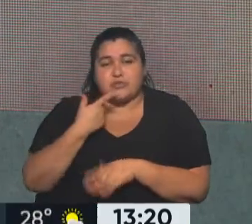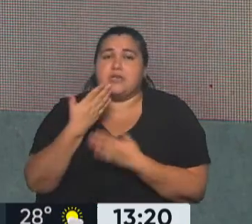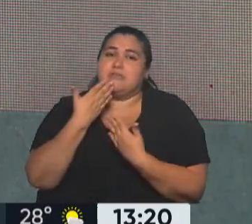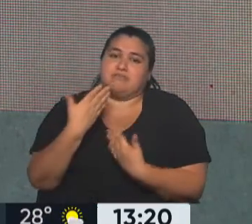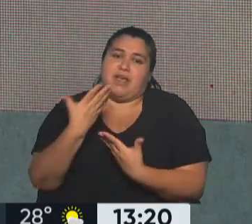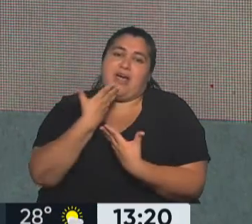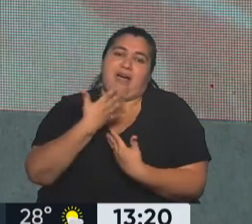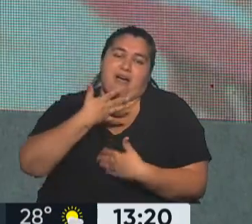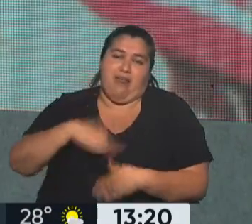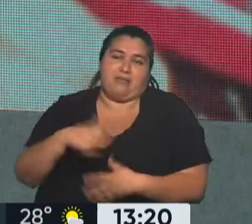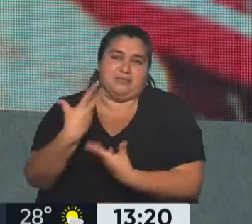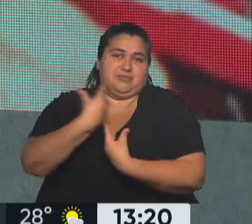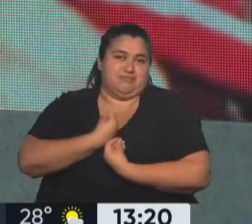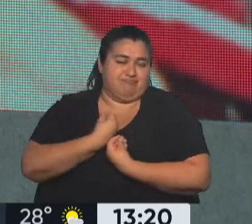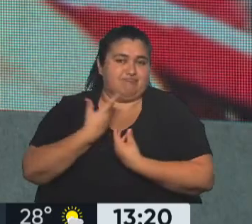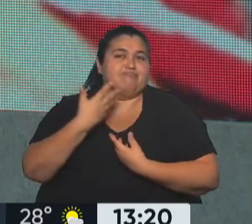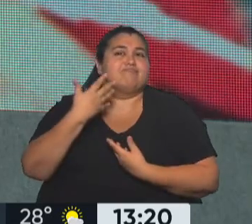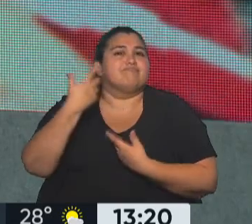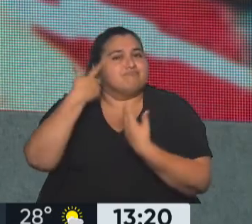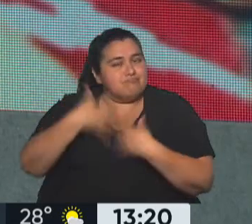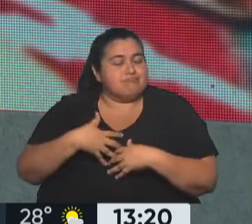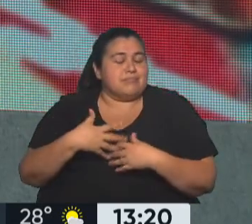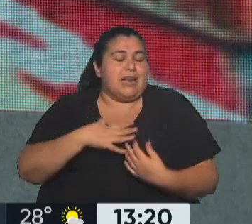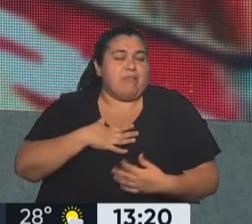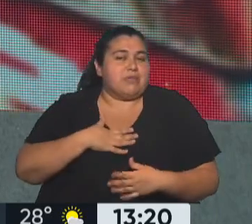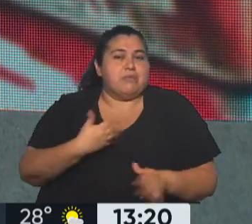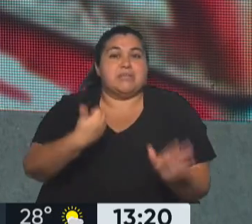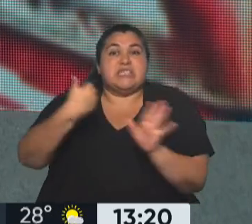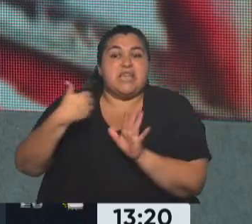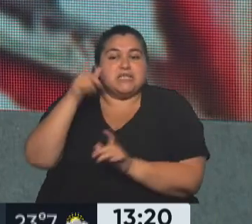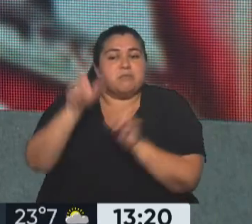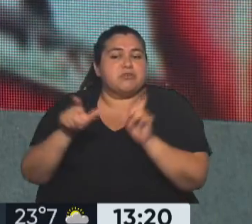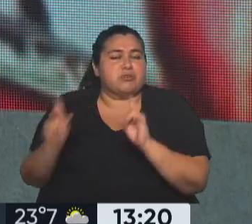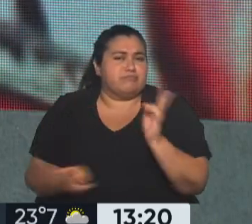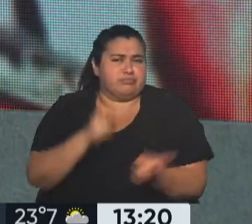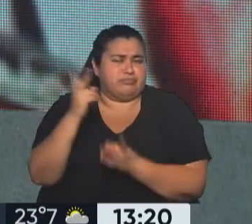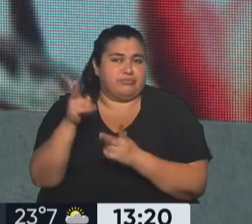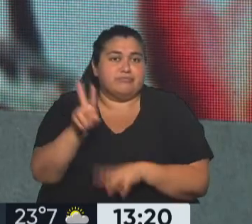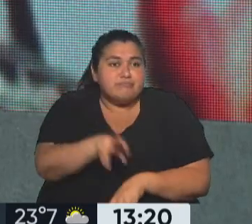entender un poquito de lo que ha sucedido, esta lamentable muerte de 6 personas por inhalar, bueno,